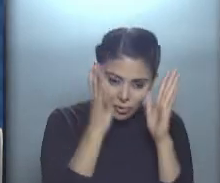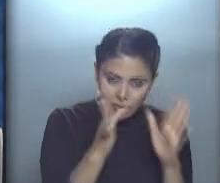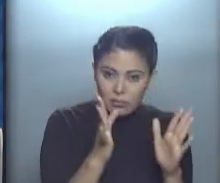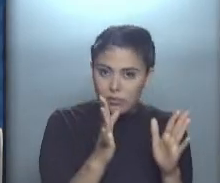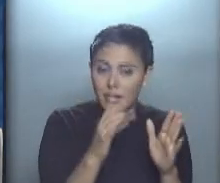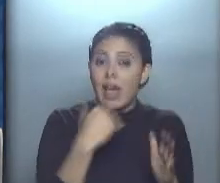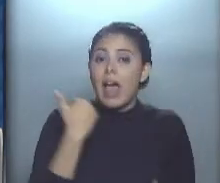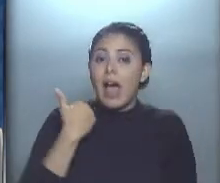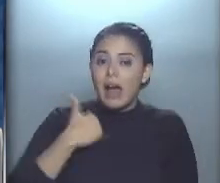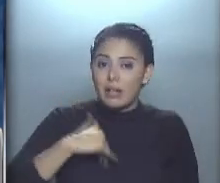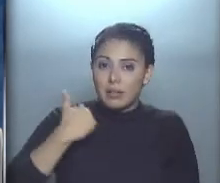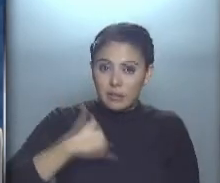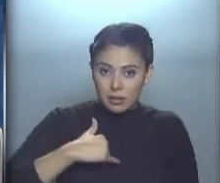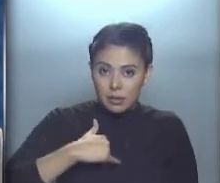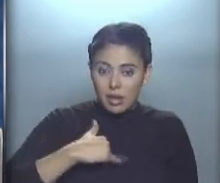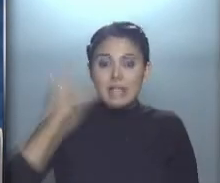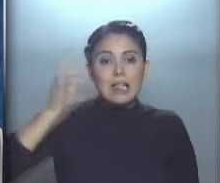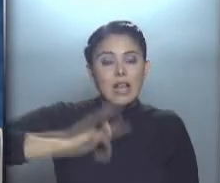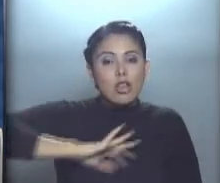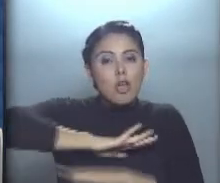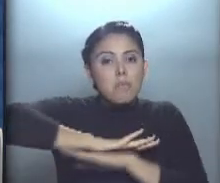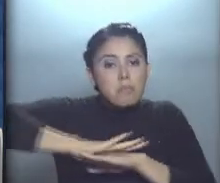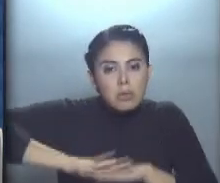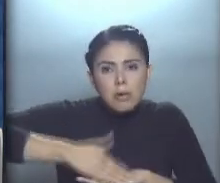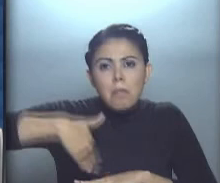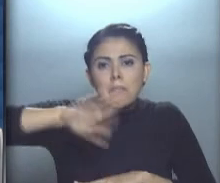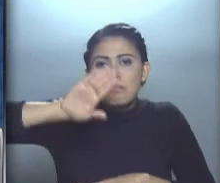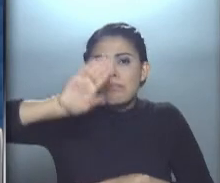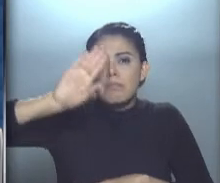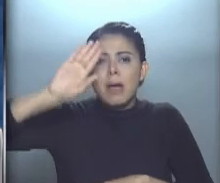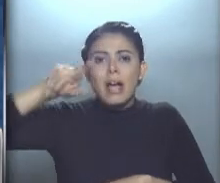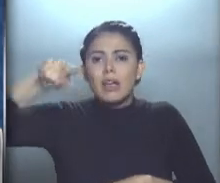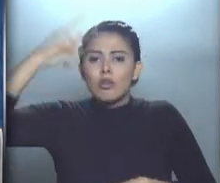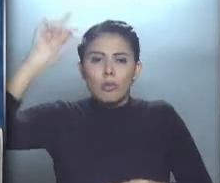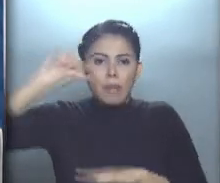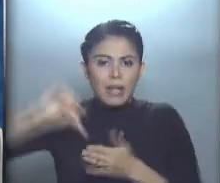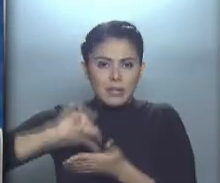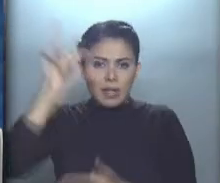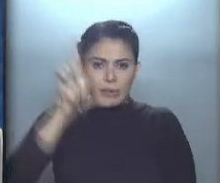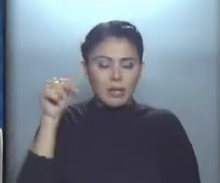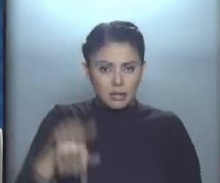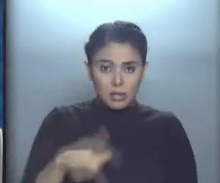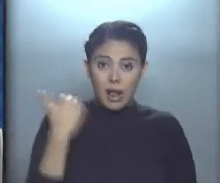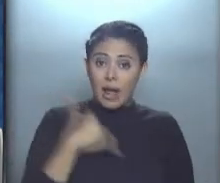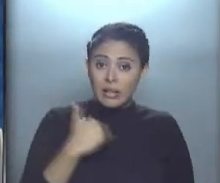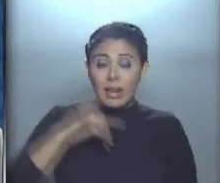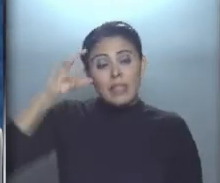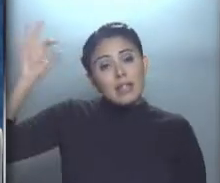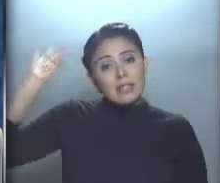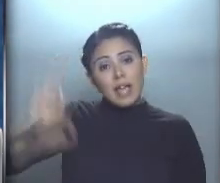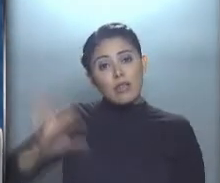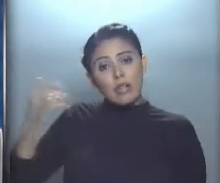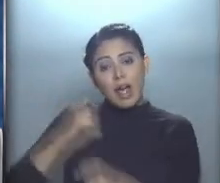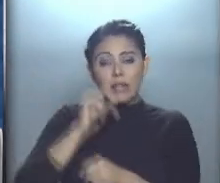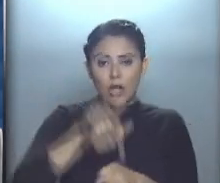La República Argentina tiene el salario mínimo vital y móvil más alto de América Latina. La República Argentina en los últimos 10 años ha tenido